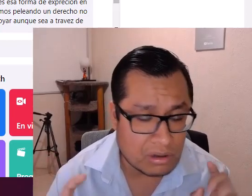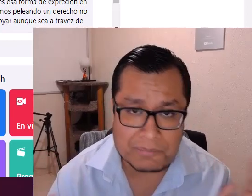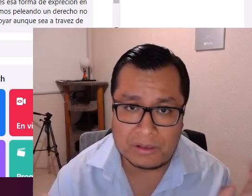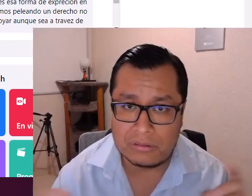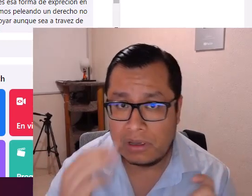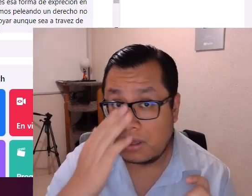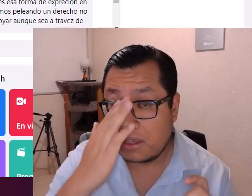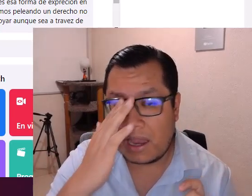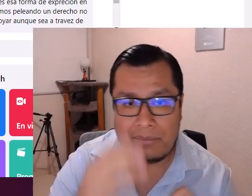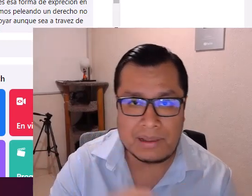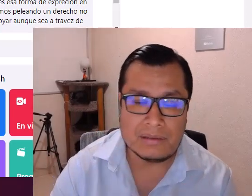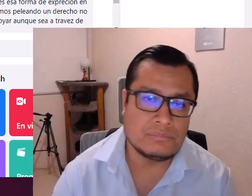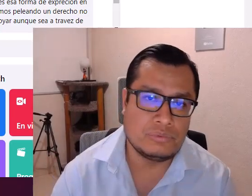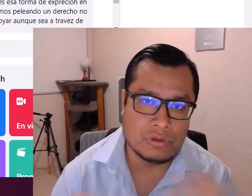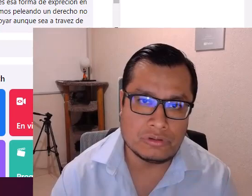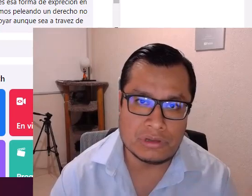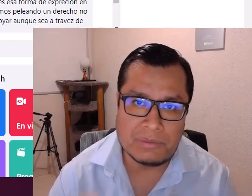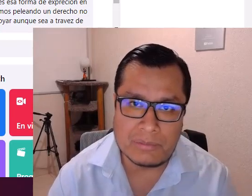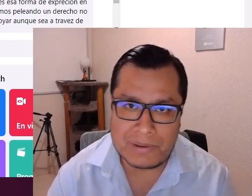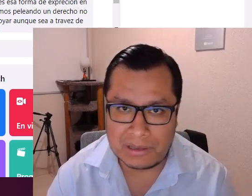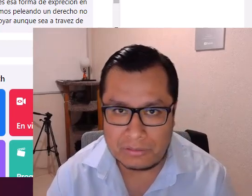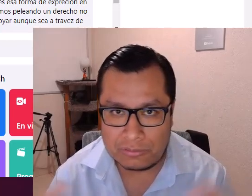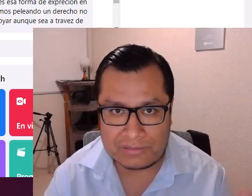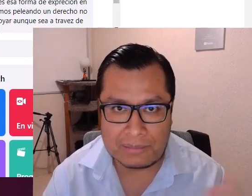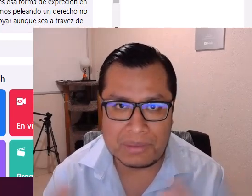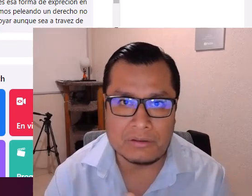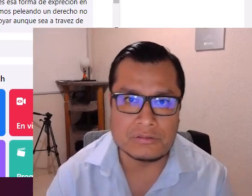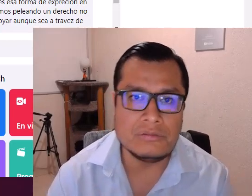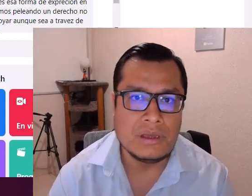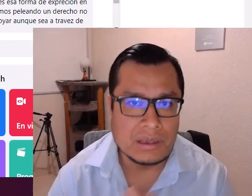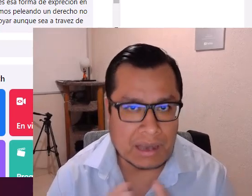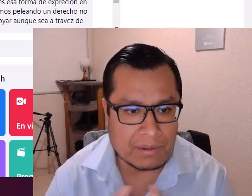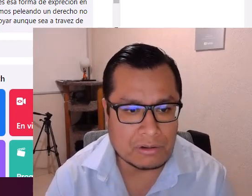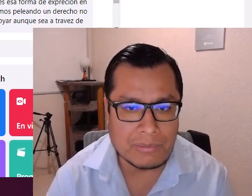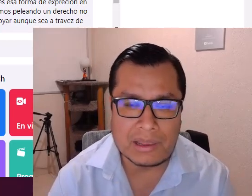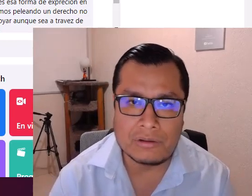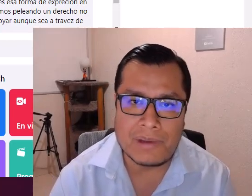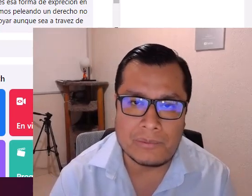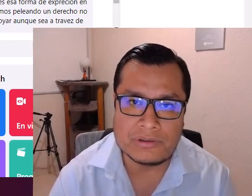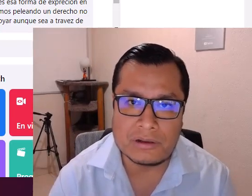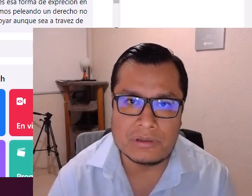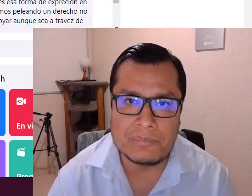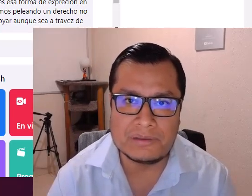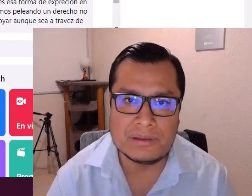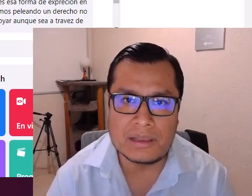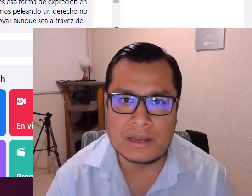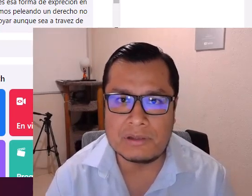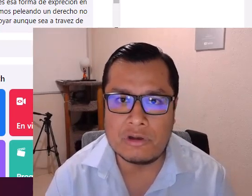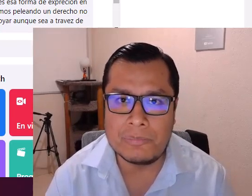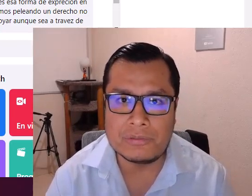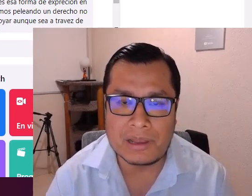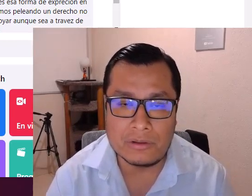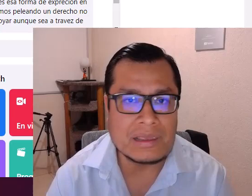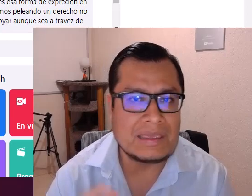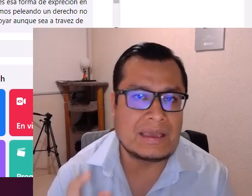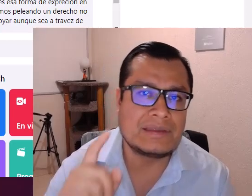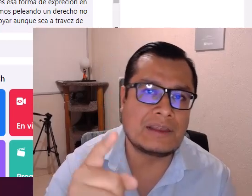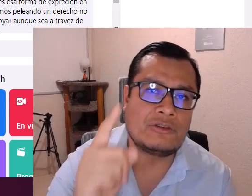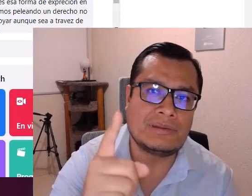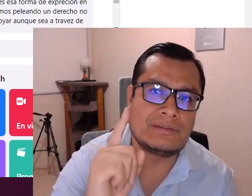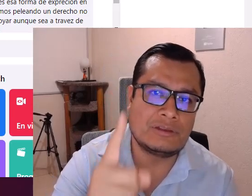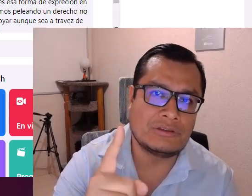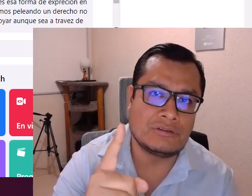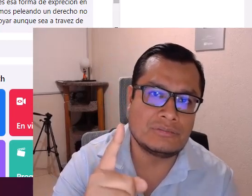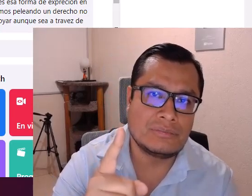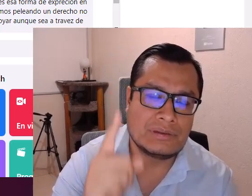no tiene dinero repito que hable pues no son del mismo partido son hasta amigos no cables gobernador Barbosa con el presidente Andrés Manuel López Obrador y que